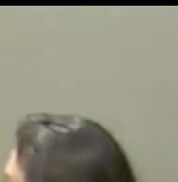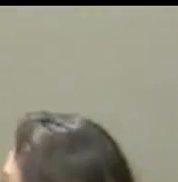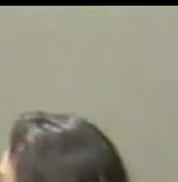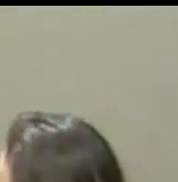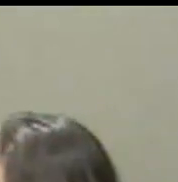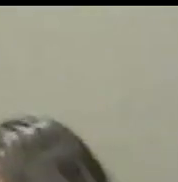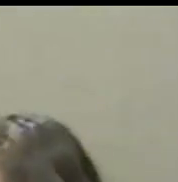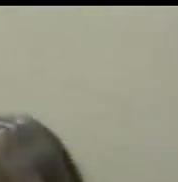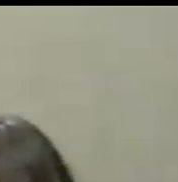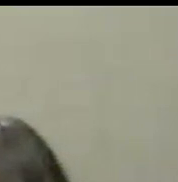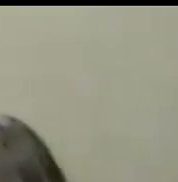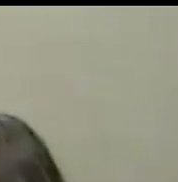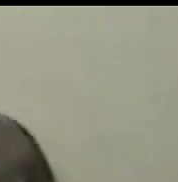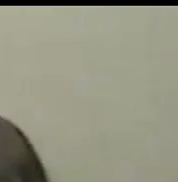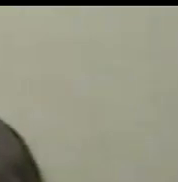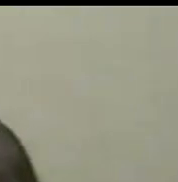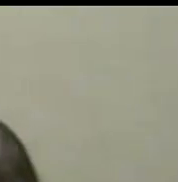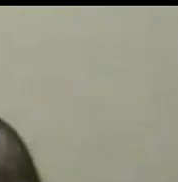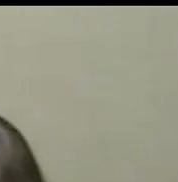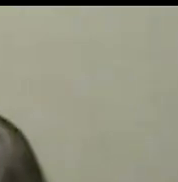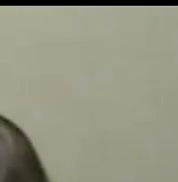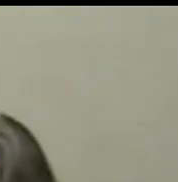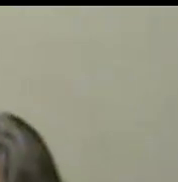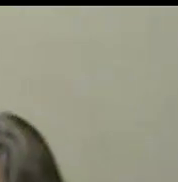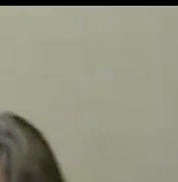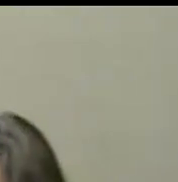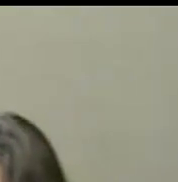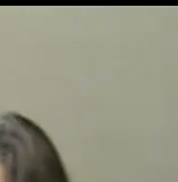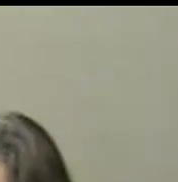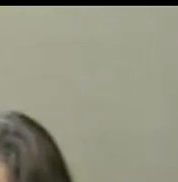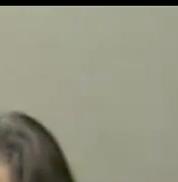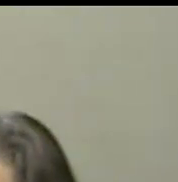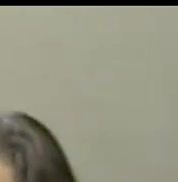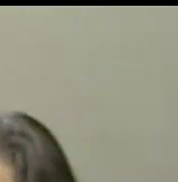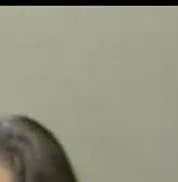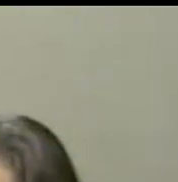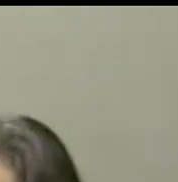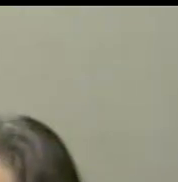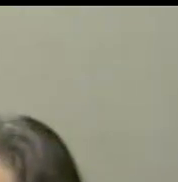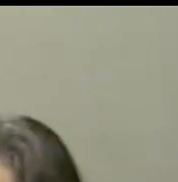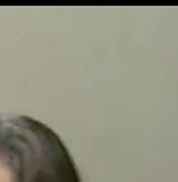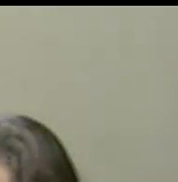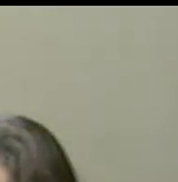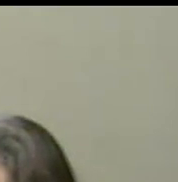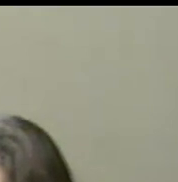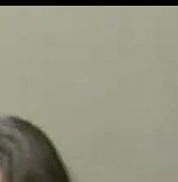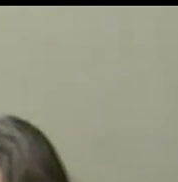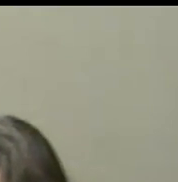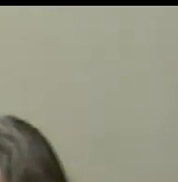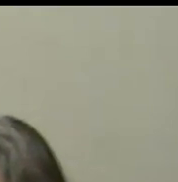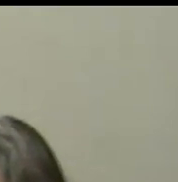gran distinción para nosotros recibir a la maestra Fabiola Cepeda